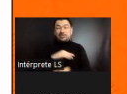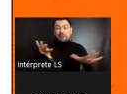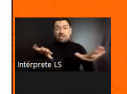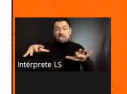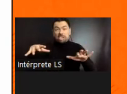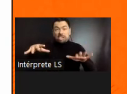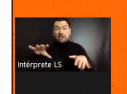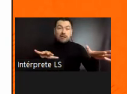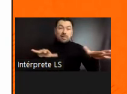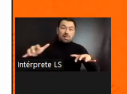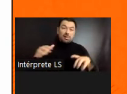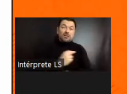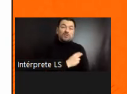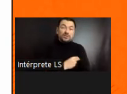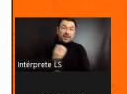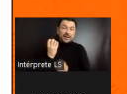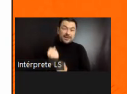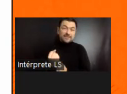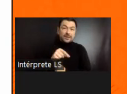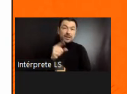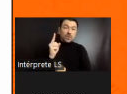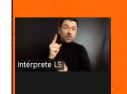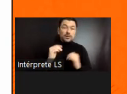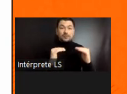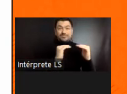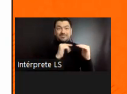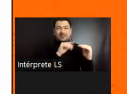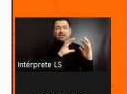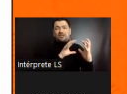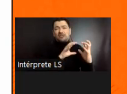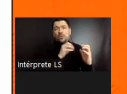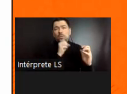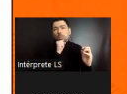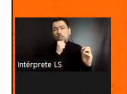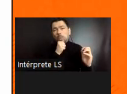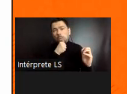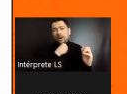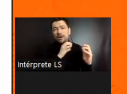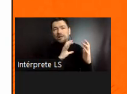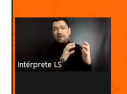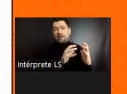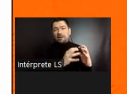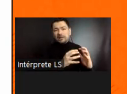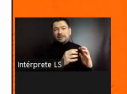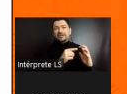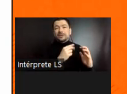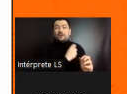de ellos en particular era muy viejo. Otro es un hospital en el que las personas